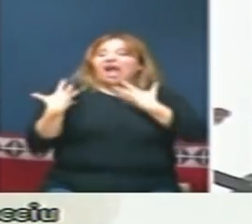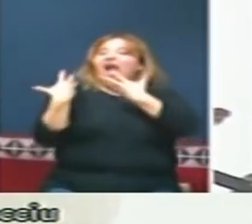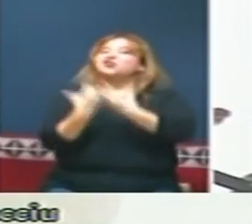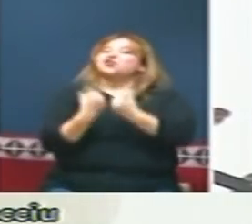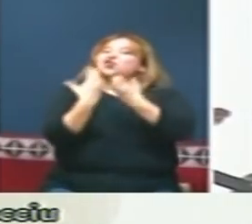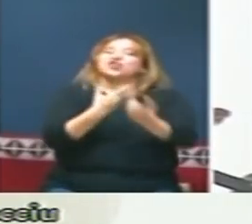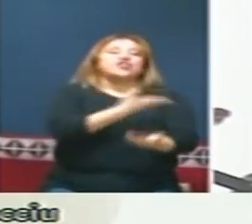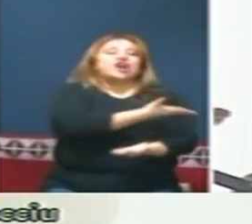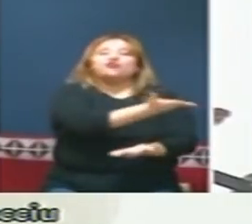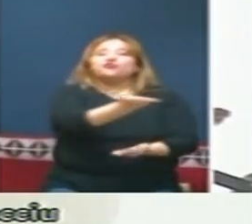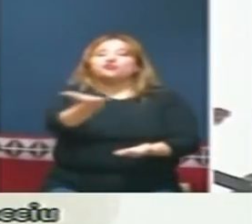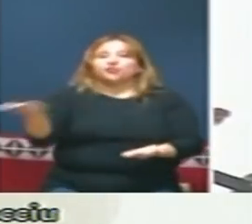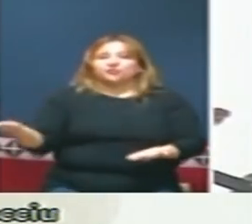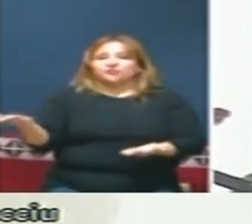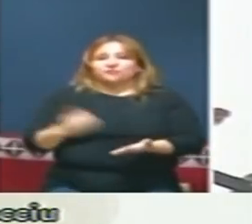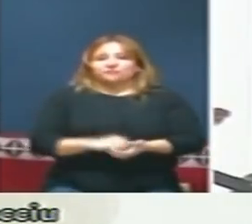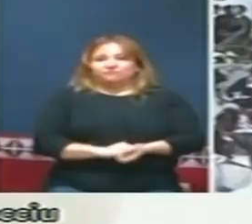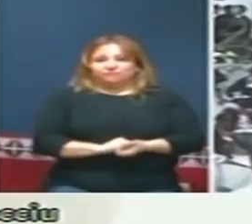con todos.